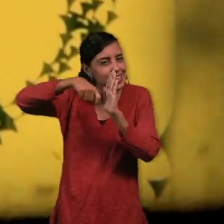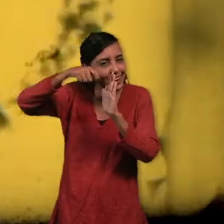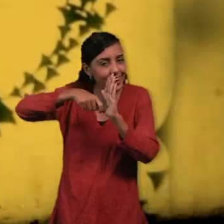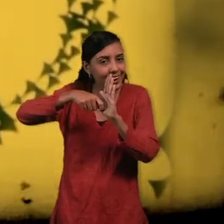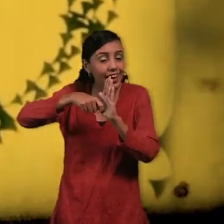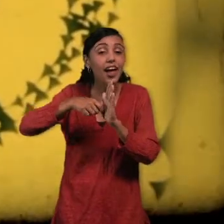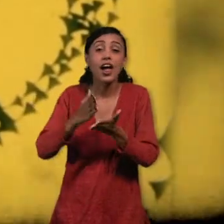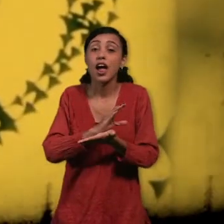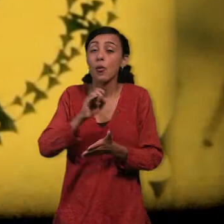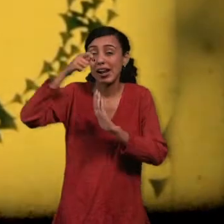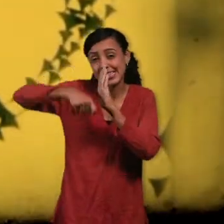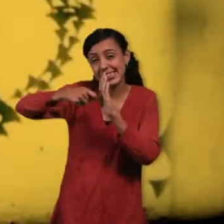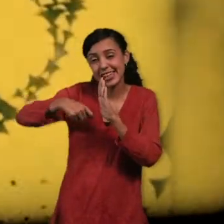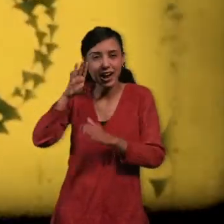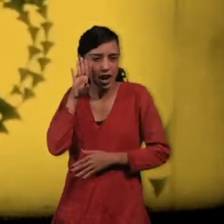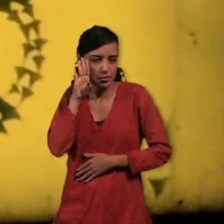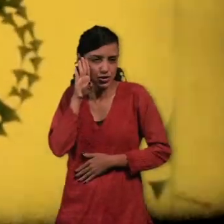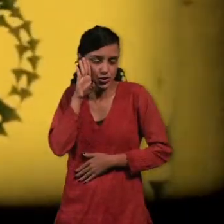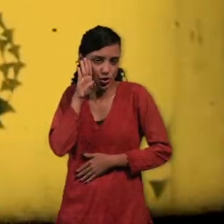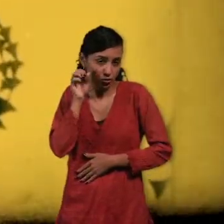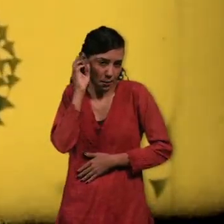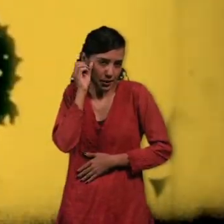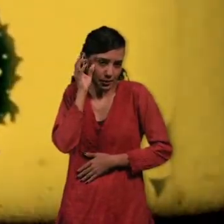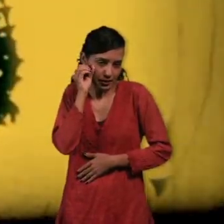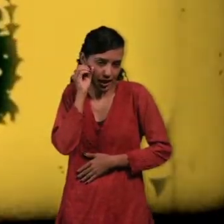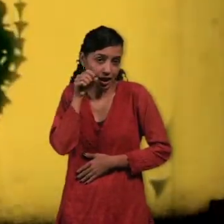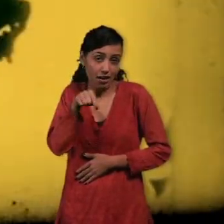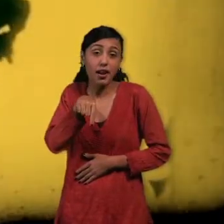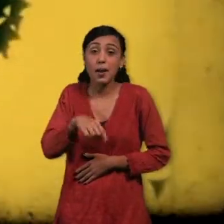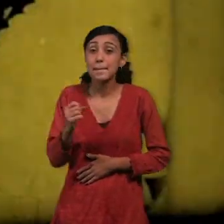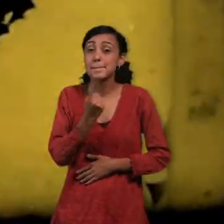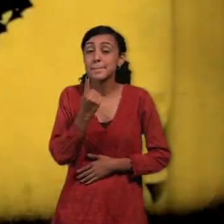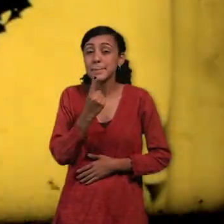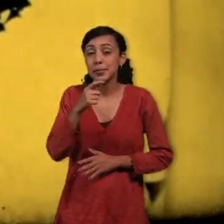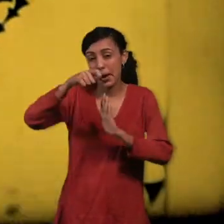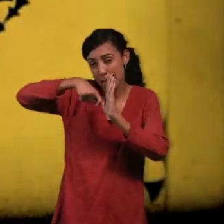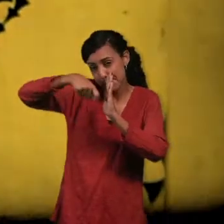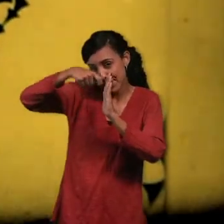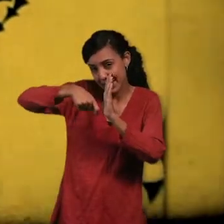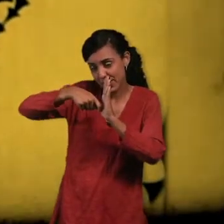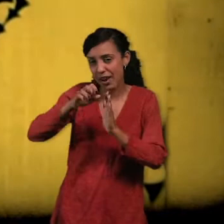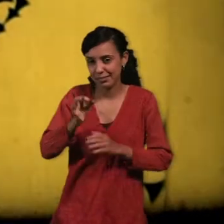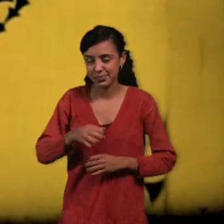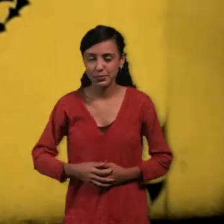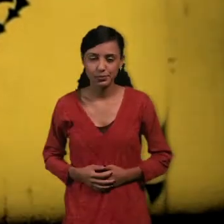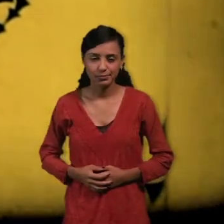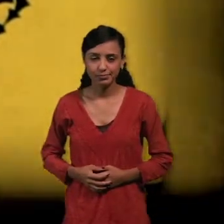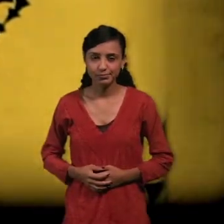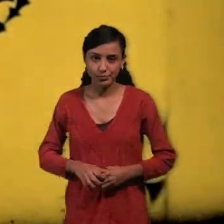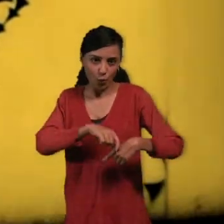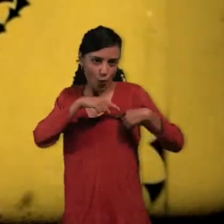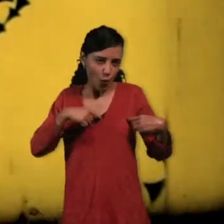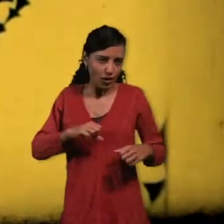Matriculó en una escuela de cine de animación experimental en Berlín, donde realizó su primera película, El ornamento del corazón